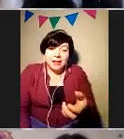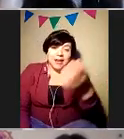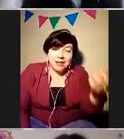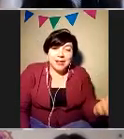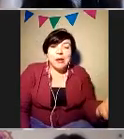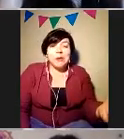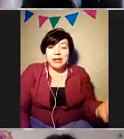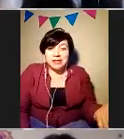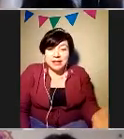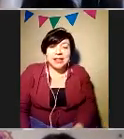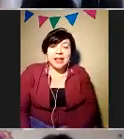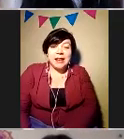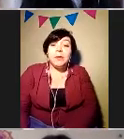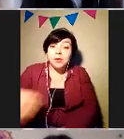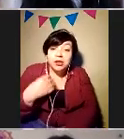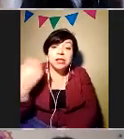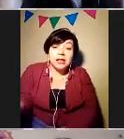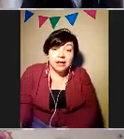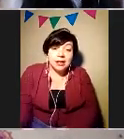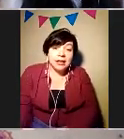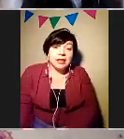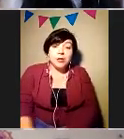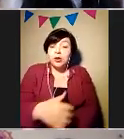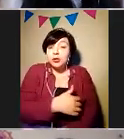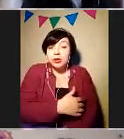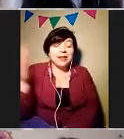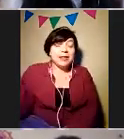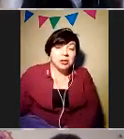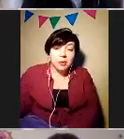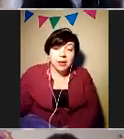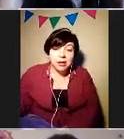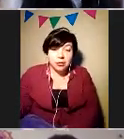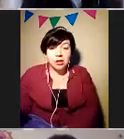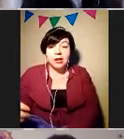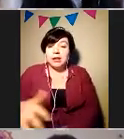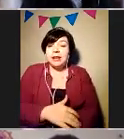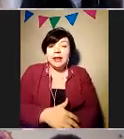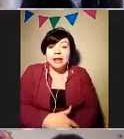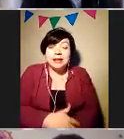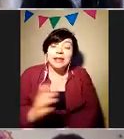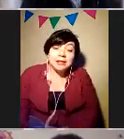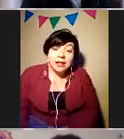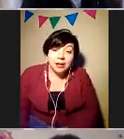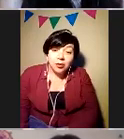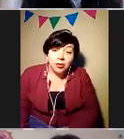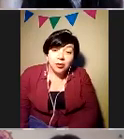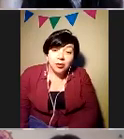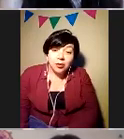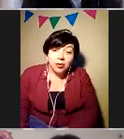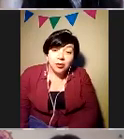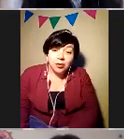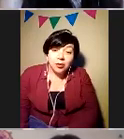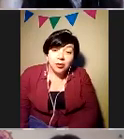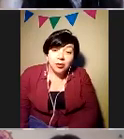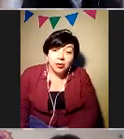orgánico, sino que pesticida, la producción de ciertas telas tiene un costo tremendo para la industria, el teñir telas